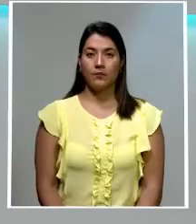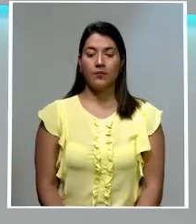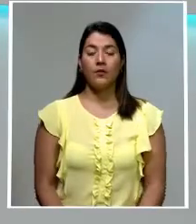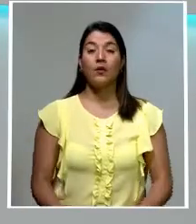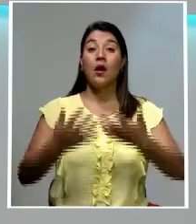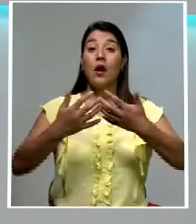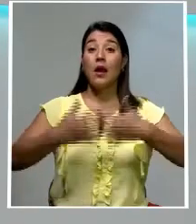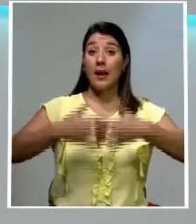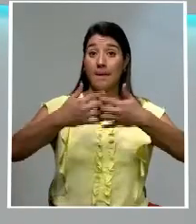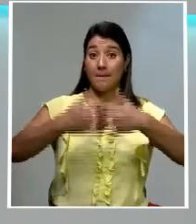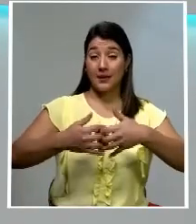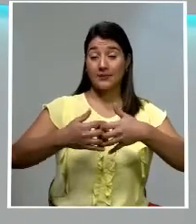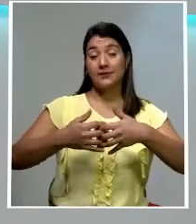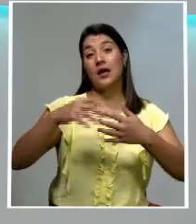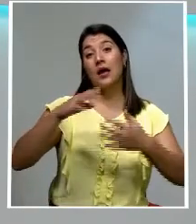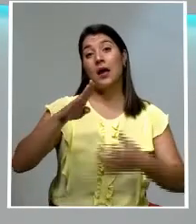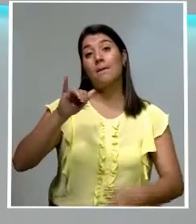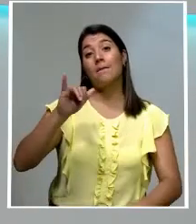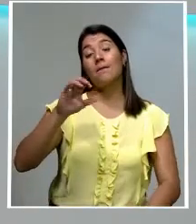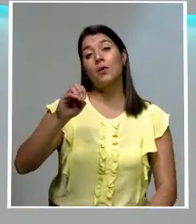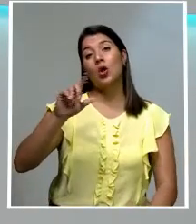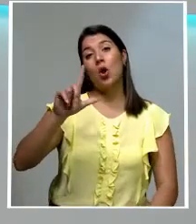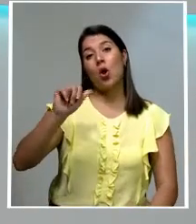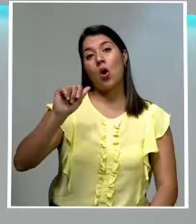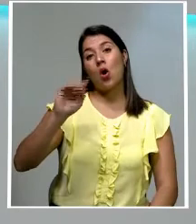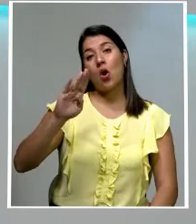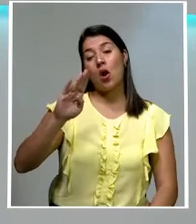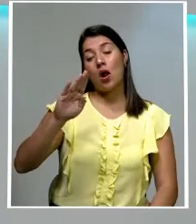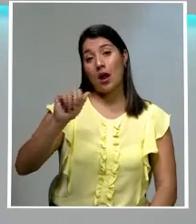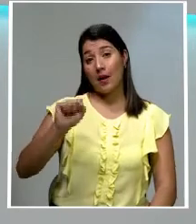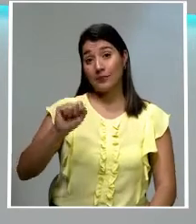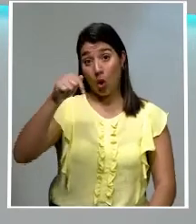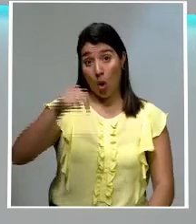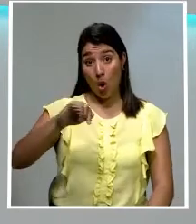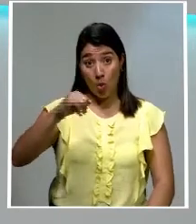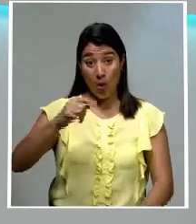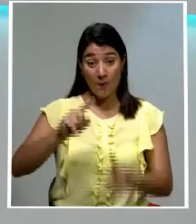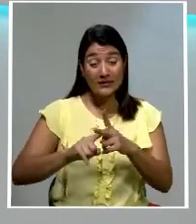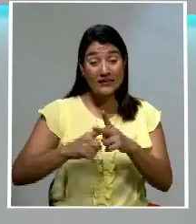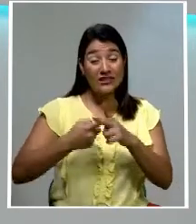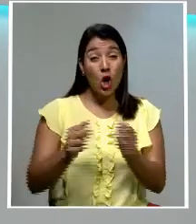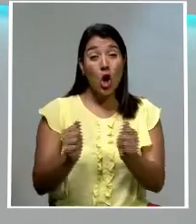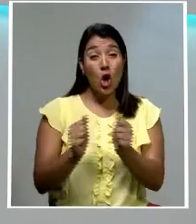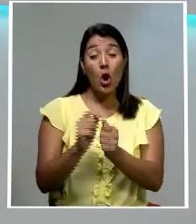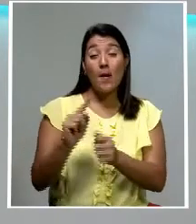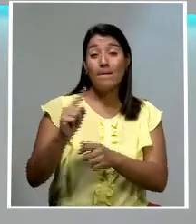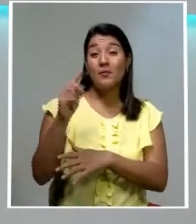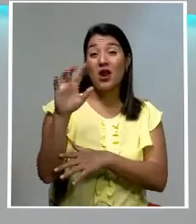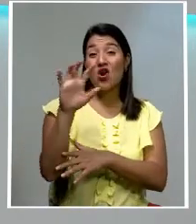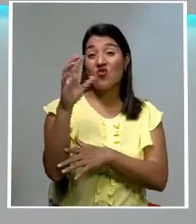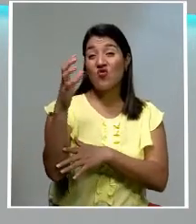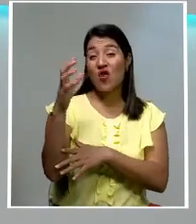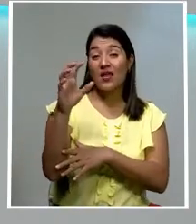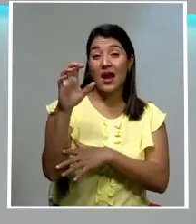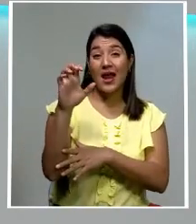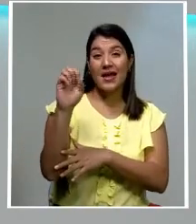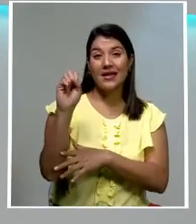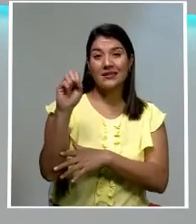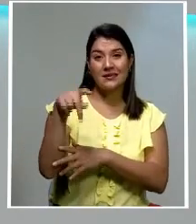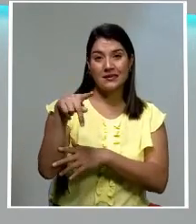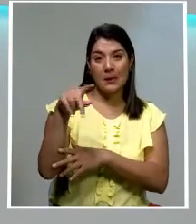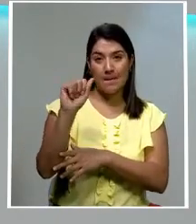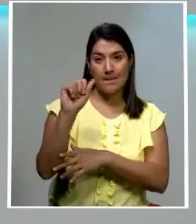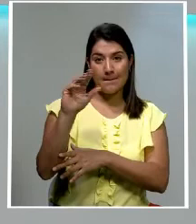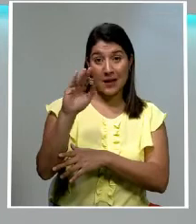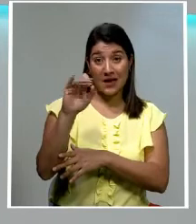La empresa Leo Labs inauguró este jueves el primer radar especial de Costa Rica, espacial de Costa Rica, que